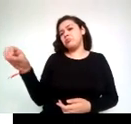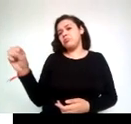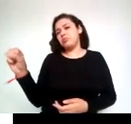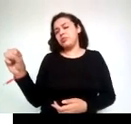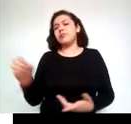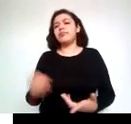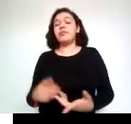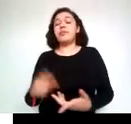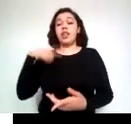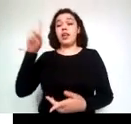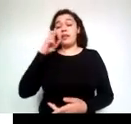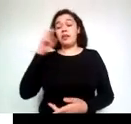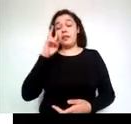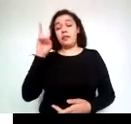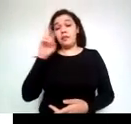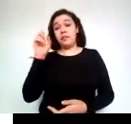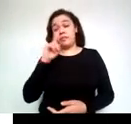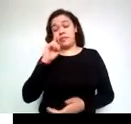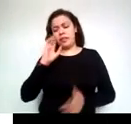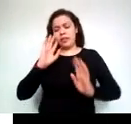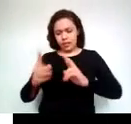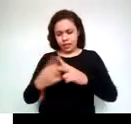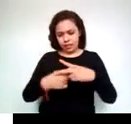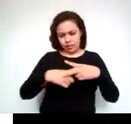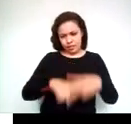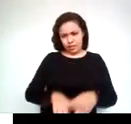Como vimos, ya comenzaron a aplicar